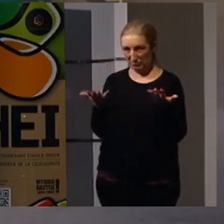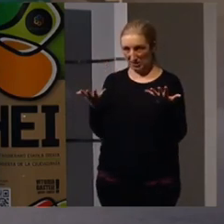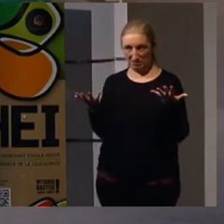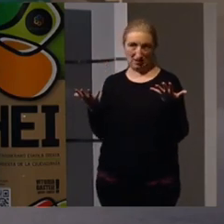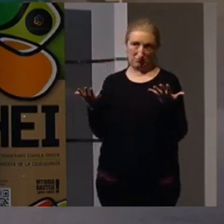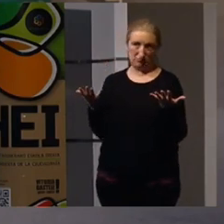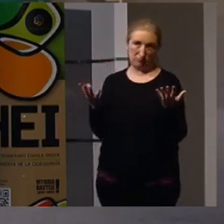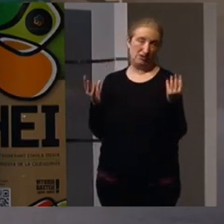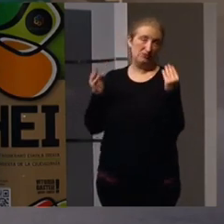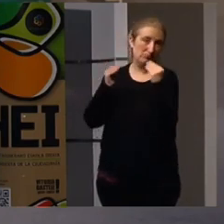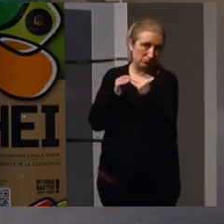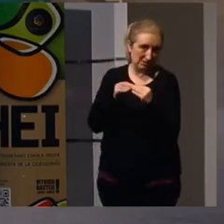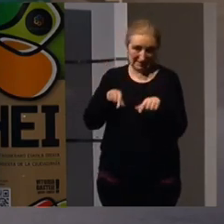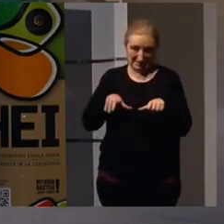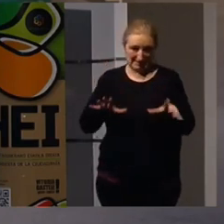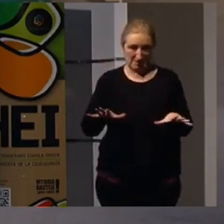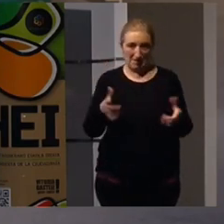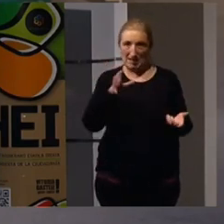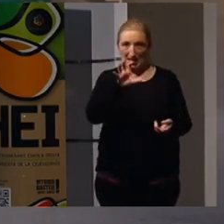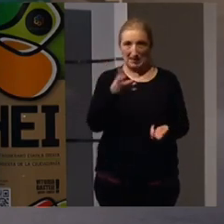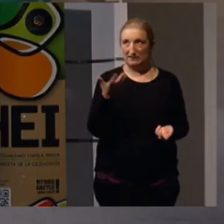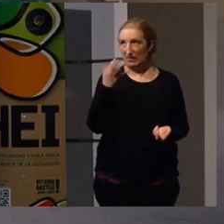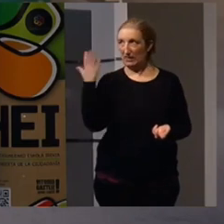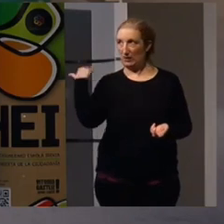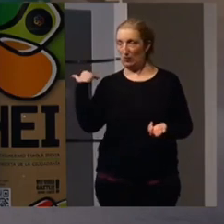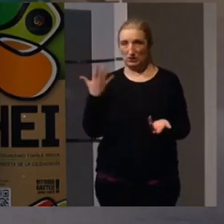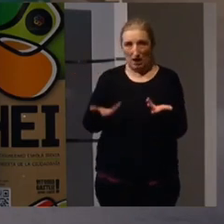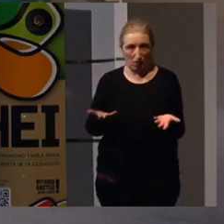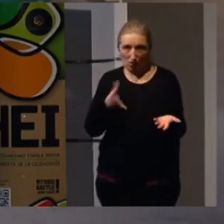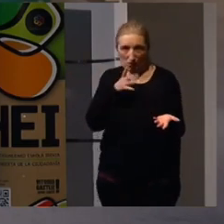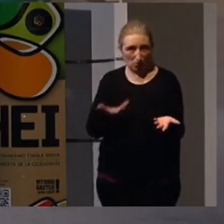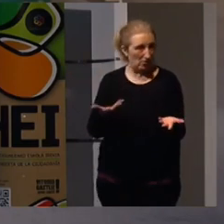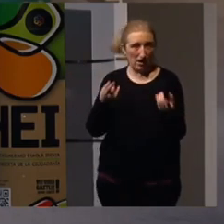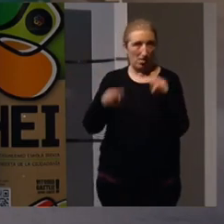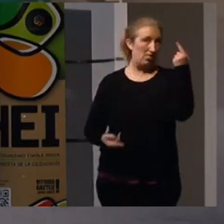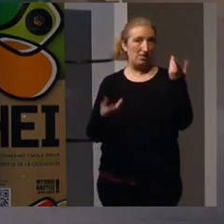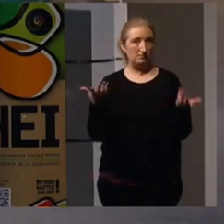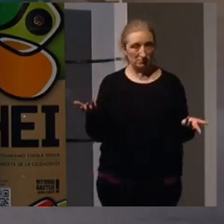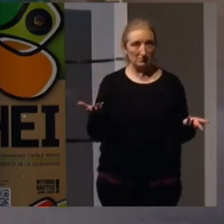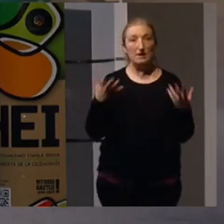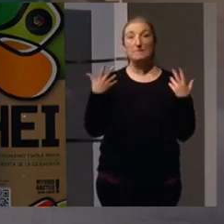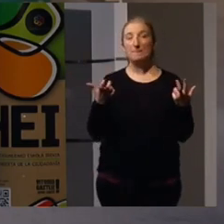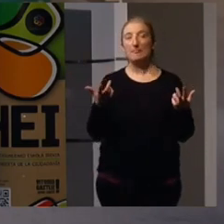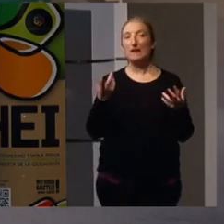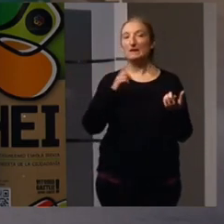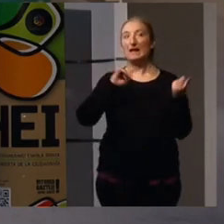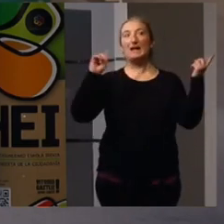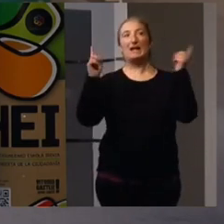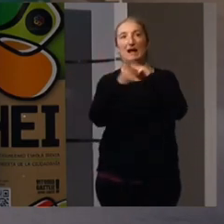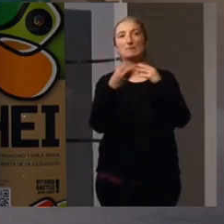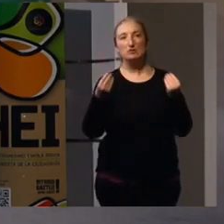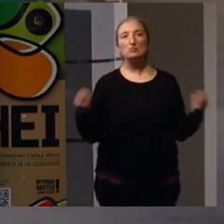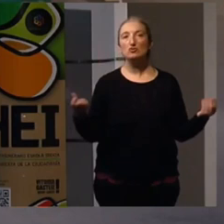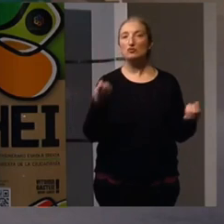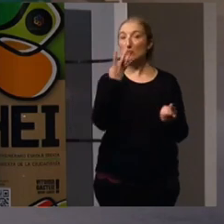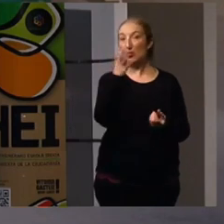sí que este país de hace 50 años y ahora. O sea, en ese sentido, hemos tenido muchos cambios, precisamente